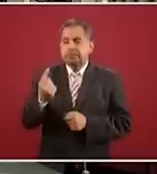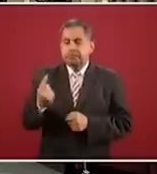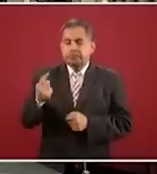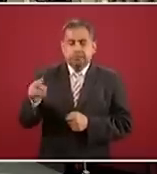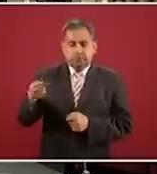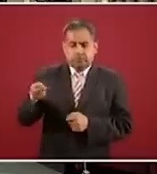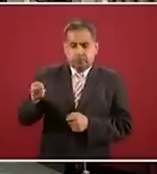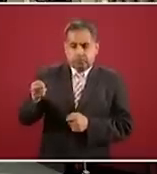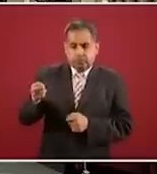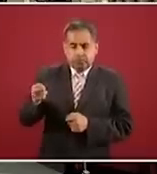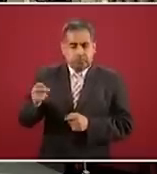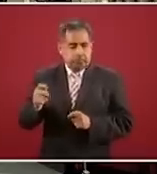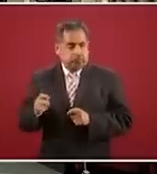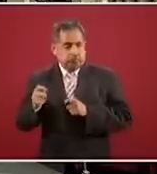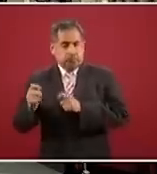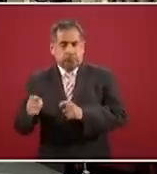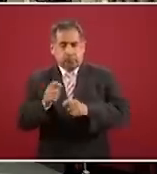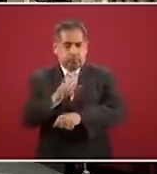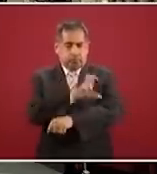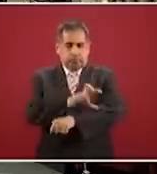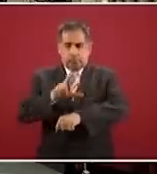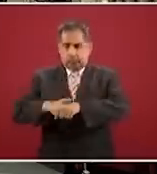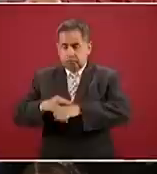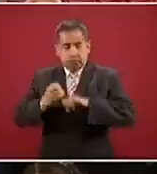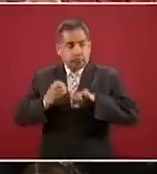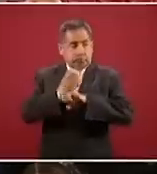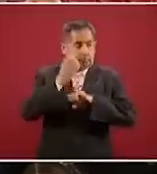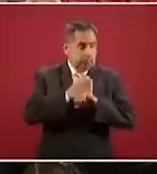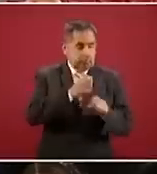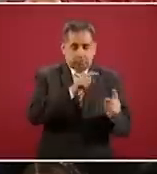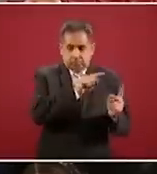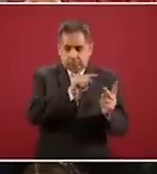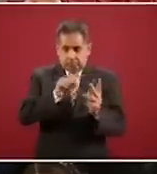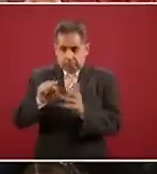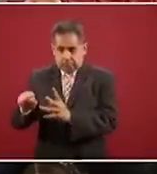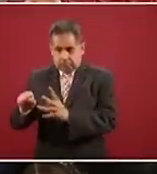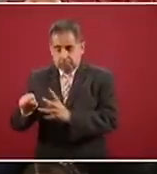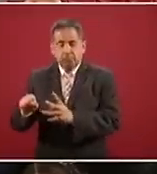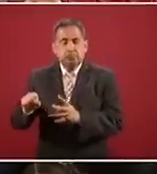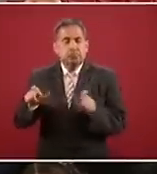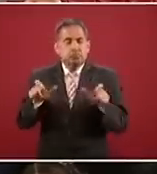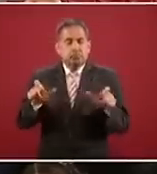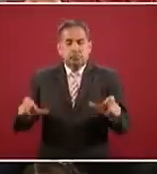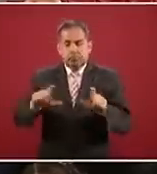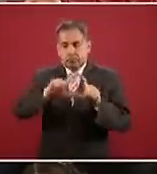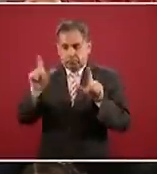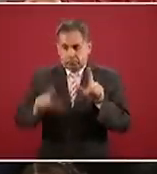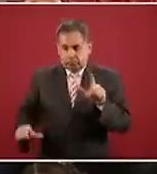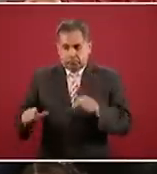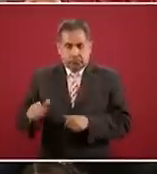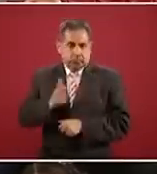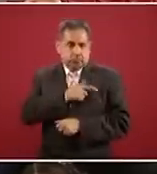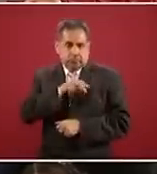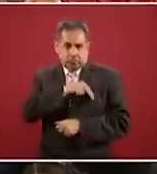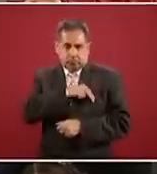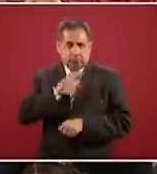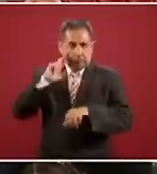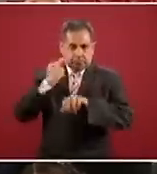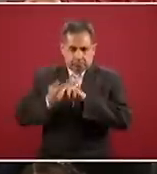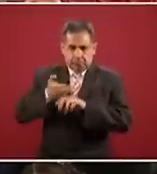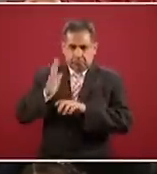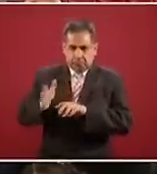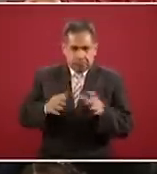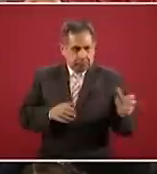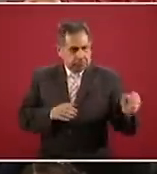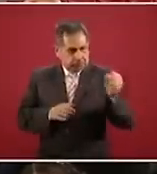de noviembre se designaron los coordinadores estatales ya de la Guardia Nacional como responsables de todo el personal que se encuentra en un